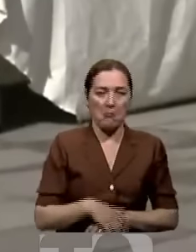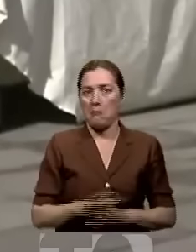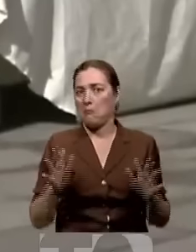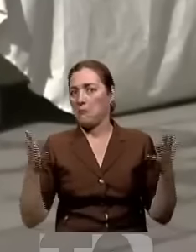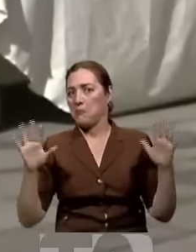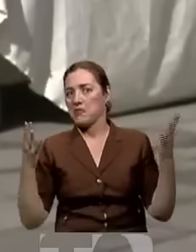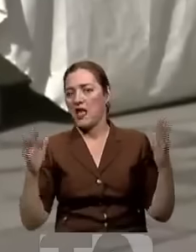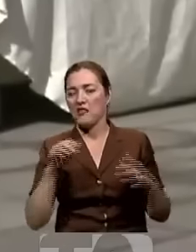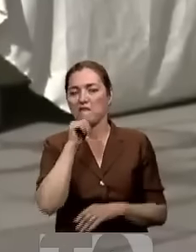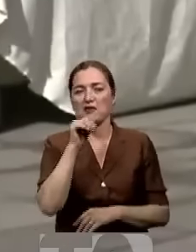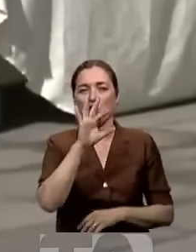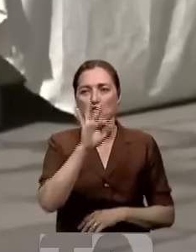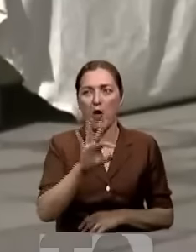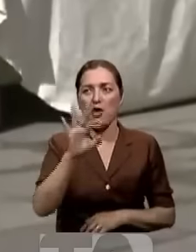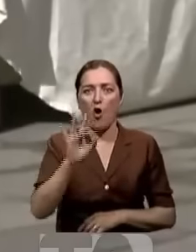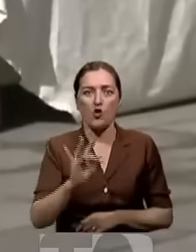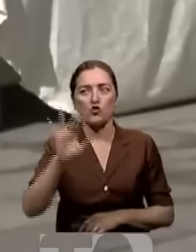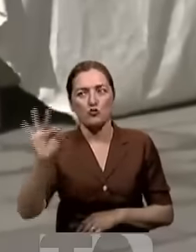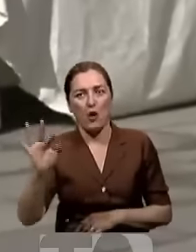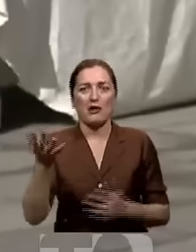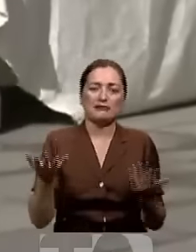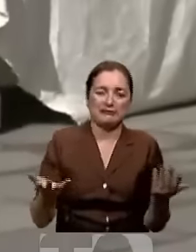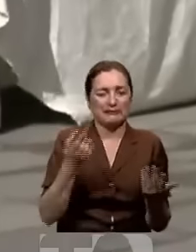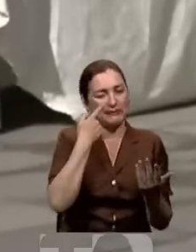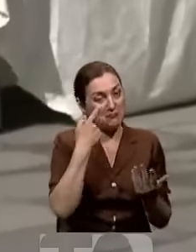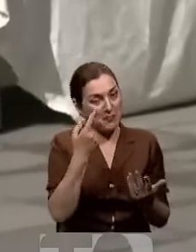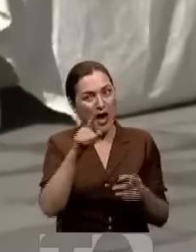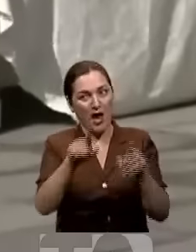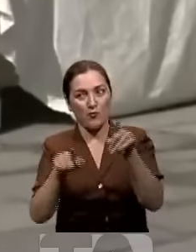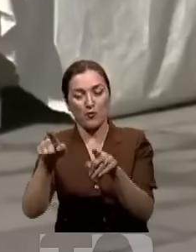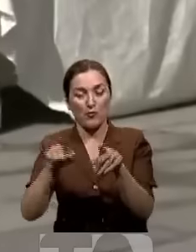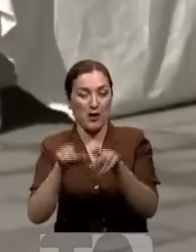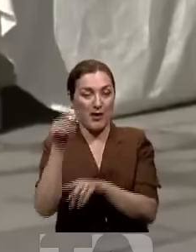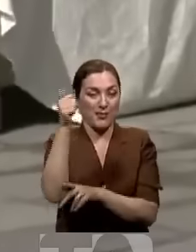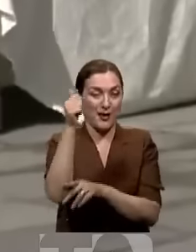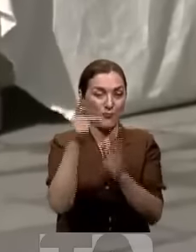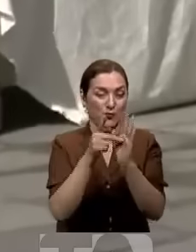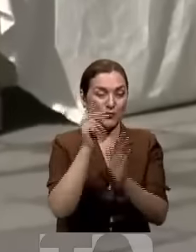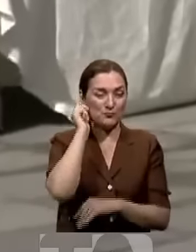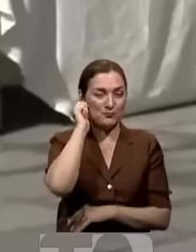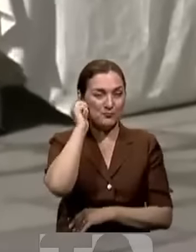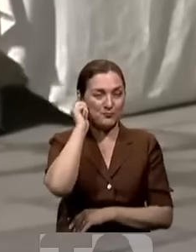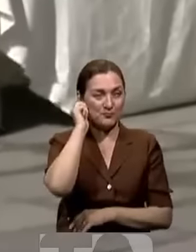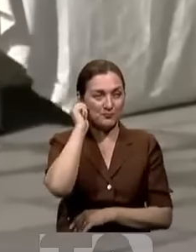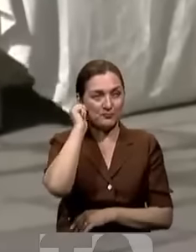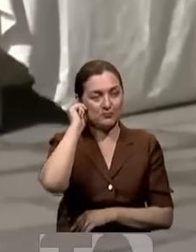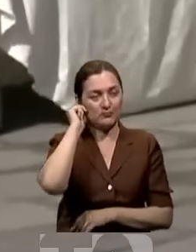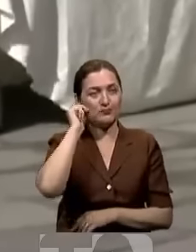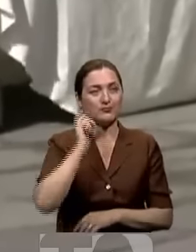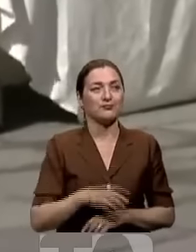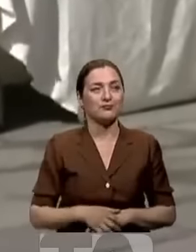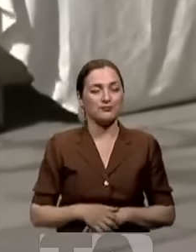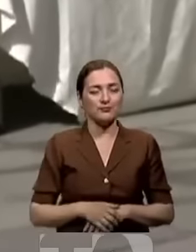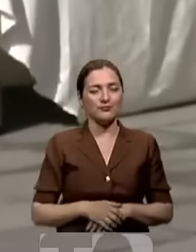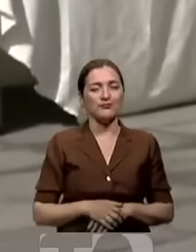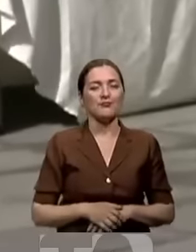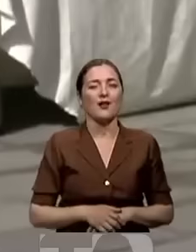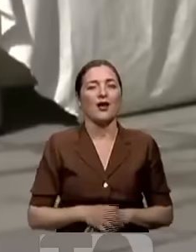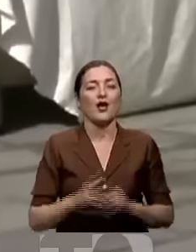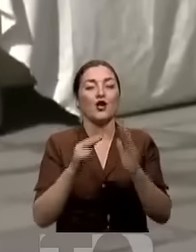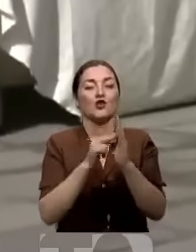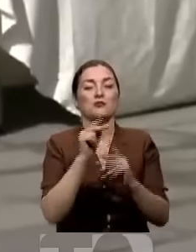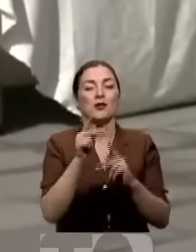puntos. Así que el reto está en hoy ver si es que alguien se lleva esos 10 puntos. La calificación perfecta aquí desde